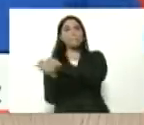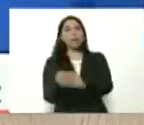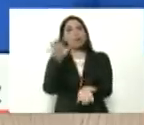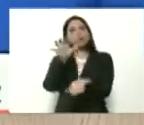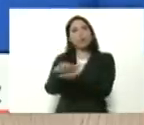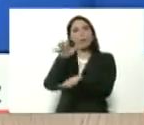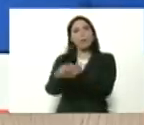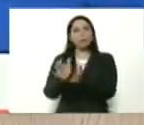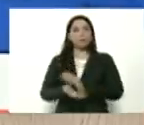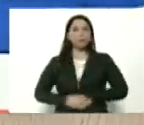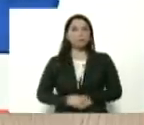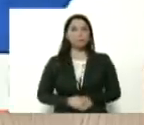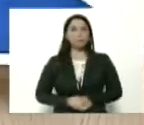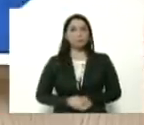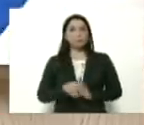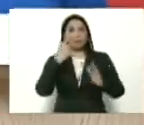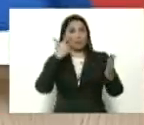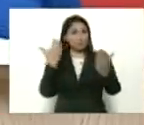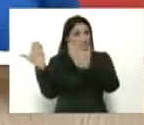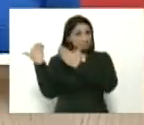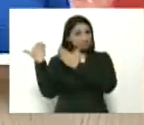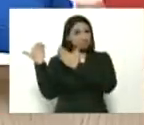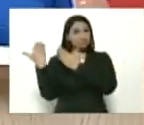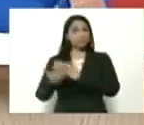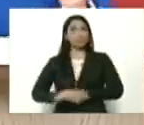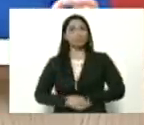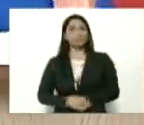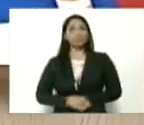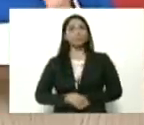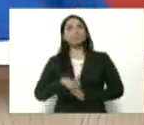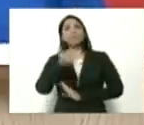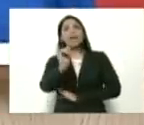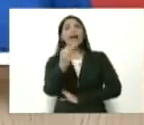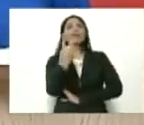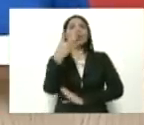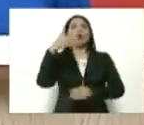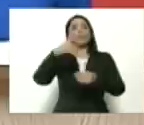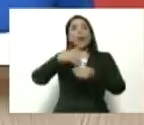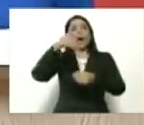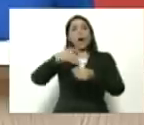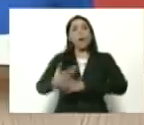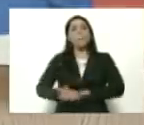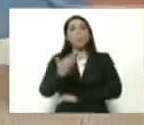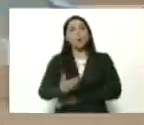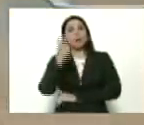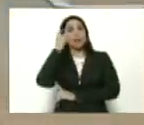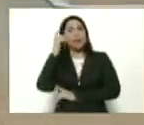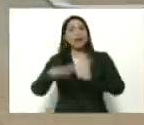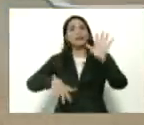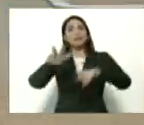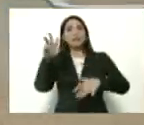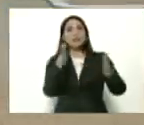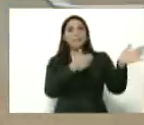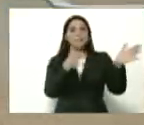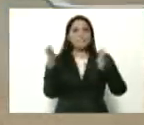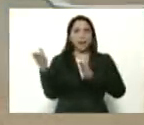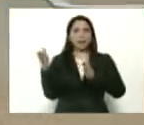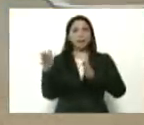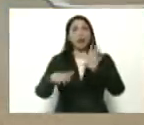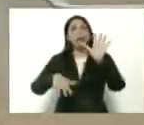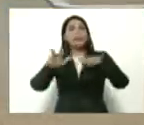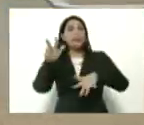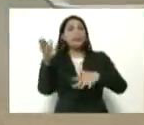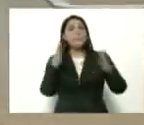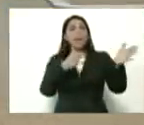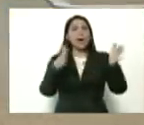Esparta? Si ustedes ven allí, hay dos datos muy importantes del día 13 de marzo. El 13 de